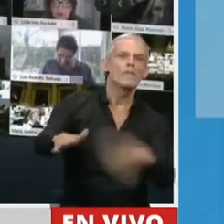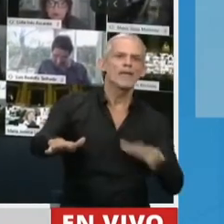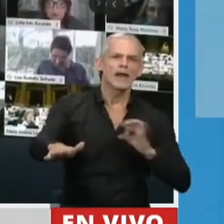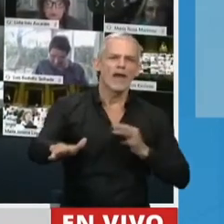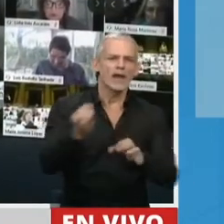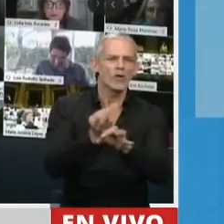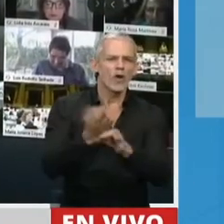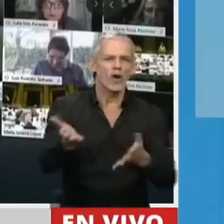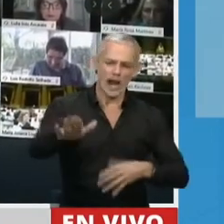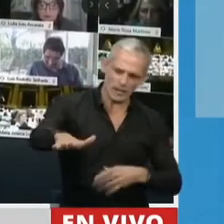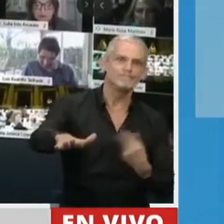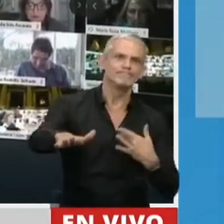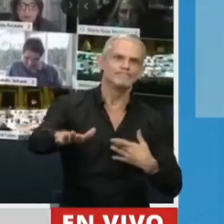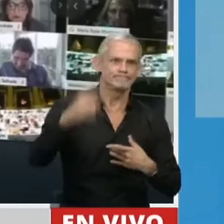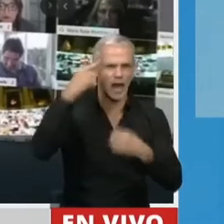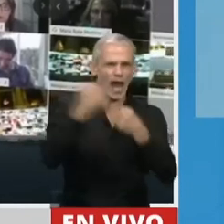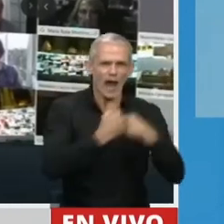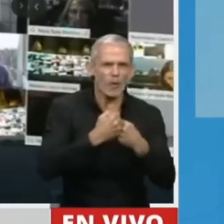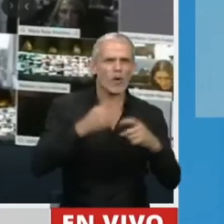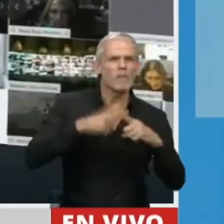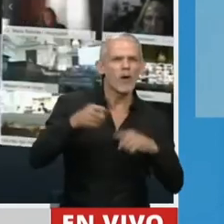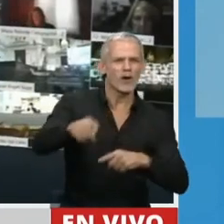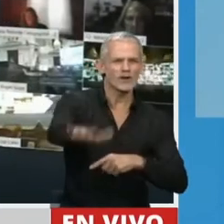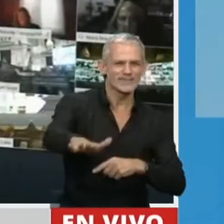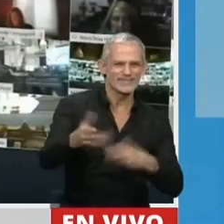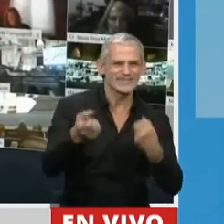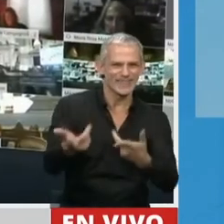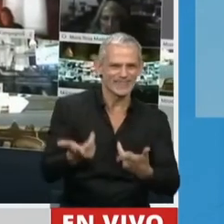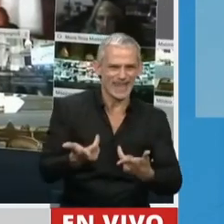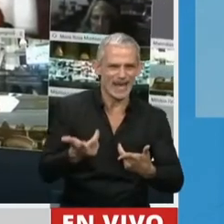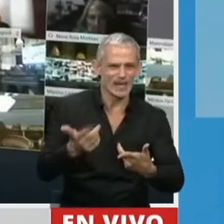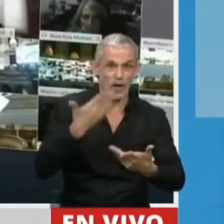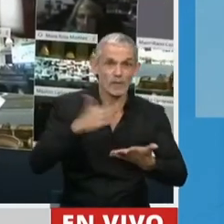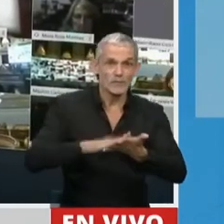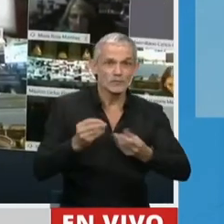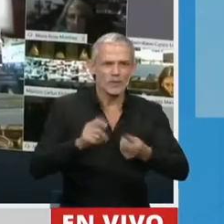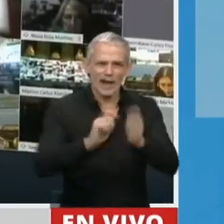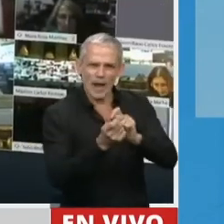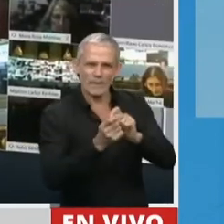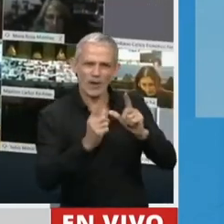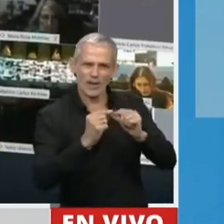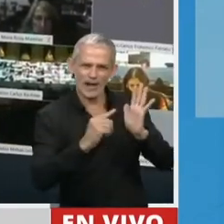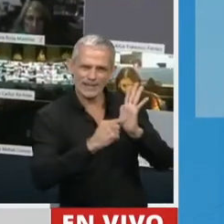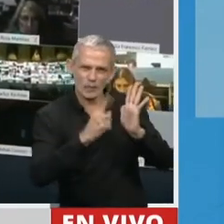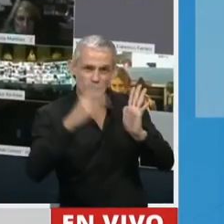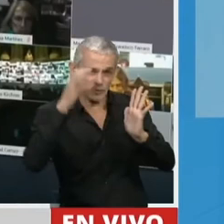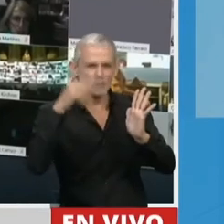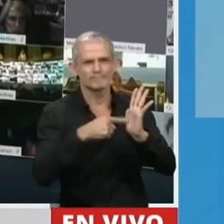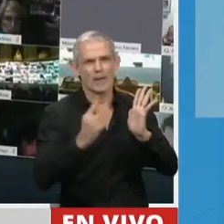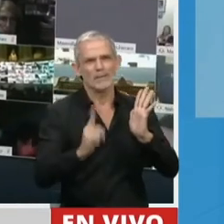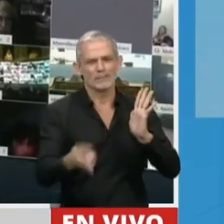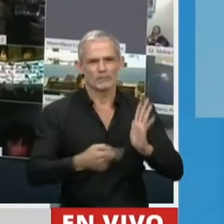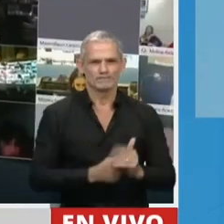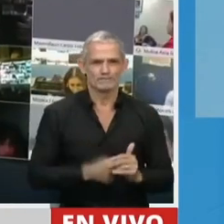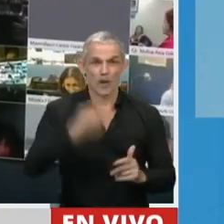la escolaridad. Entonces, de eso estamos hablando cuando hablamos de la reforma. Y